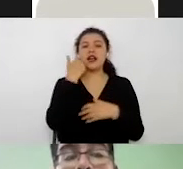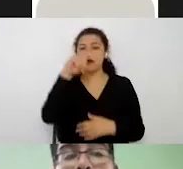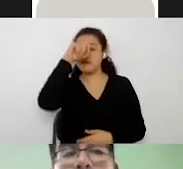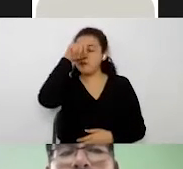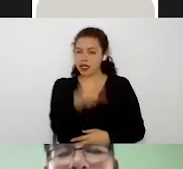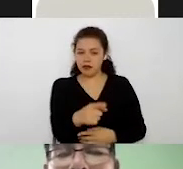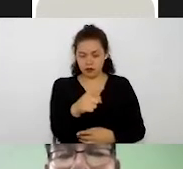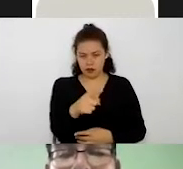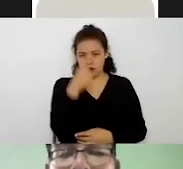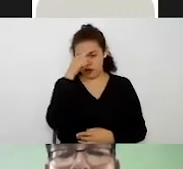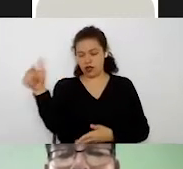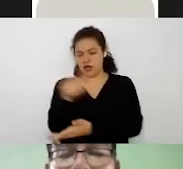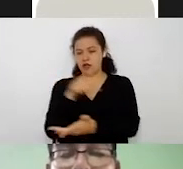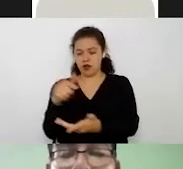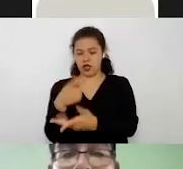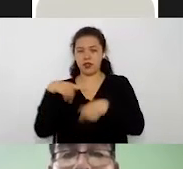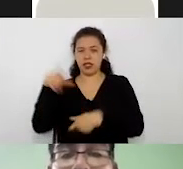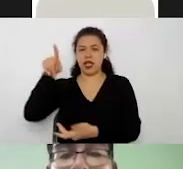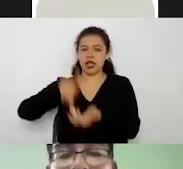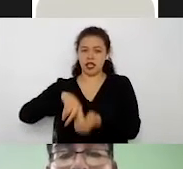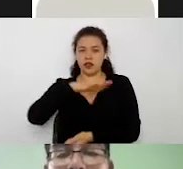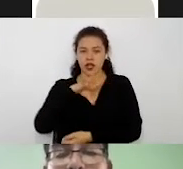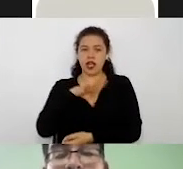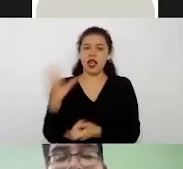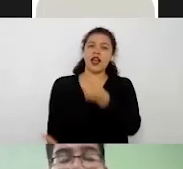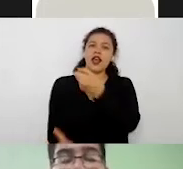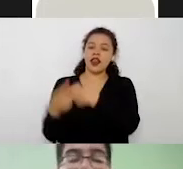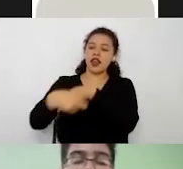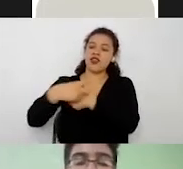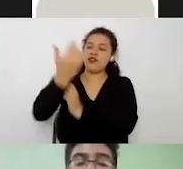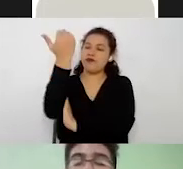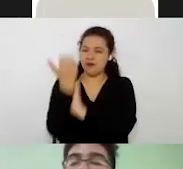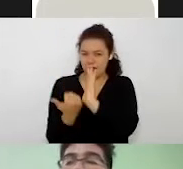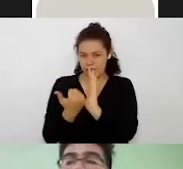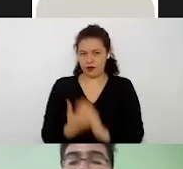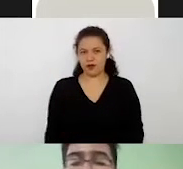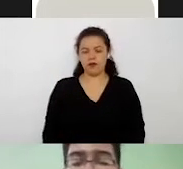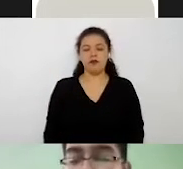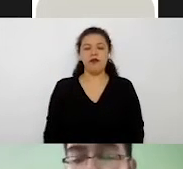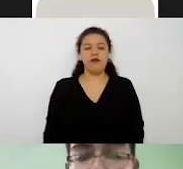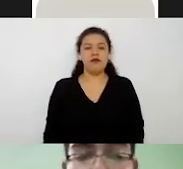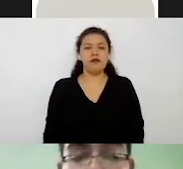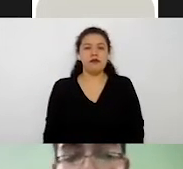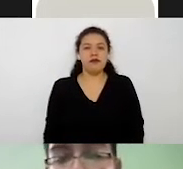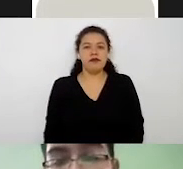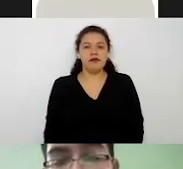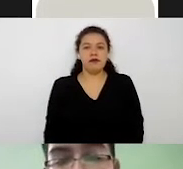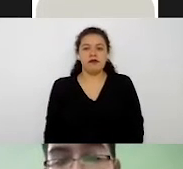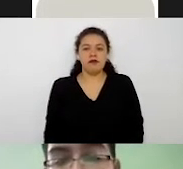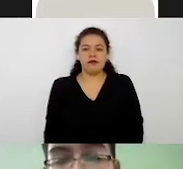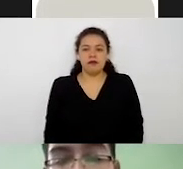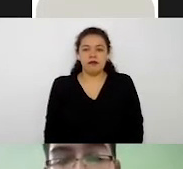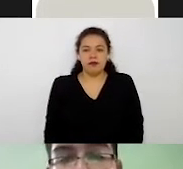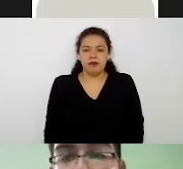de un inmueble resulte lo menos dañada posible. Entonces, pues sí, sí